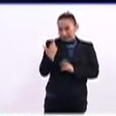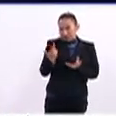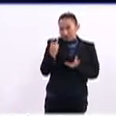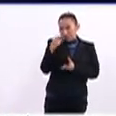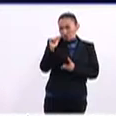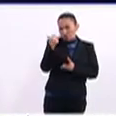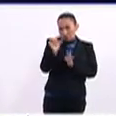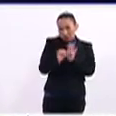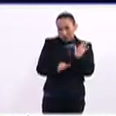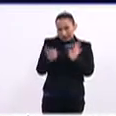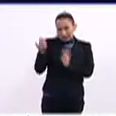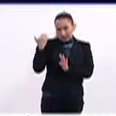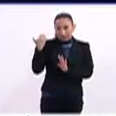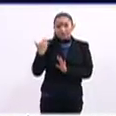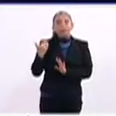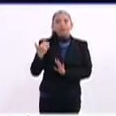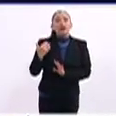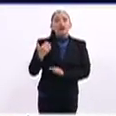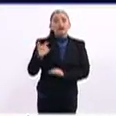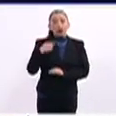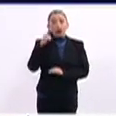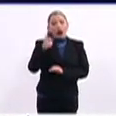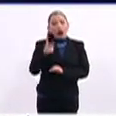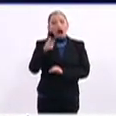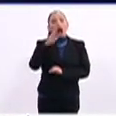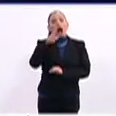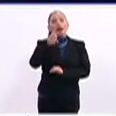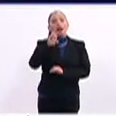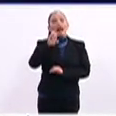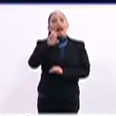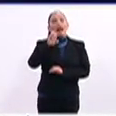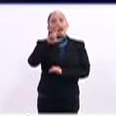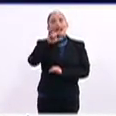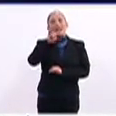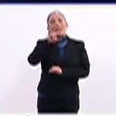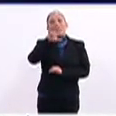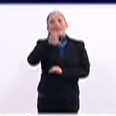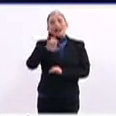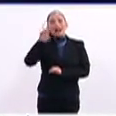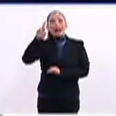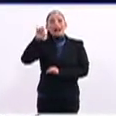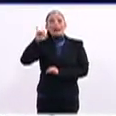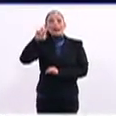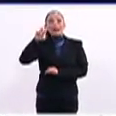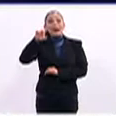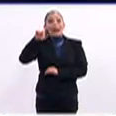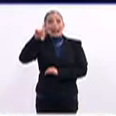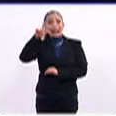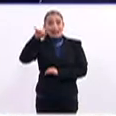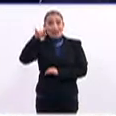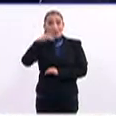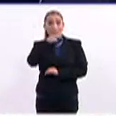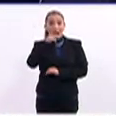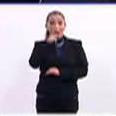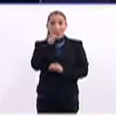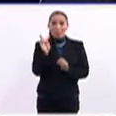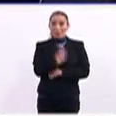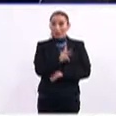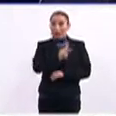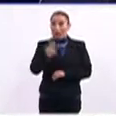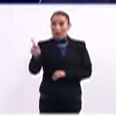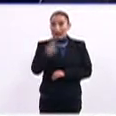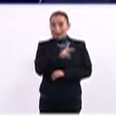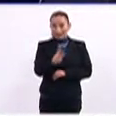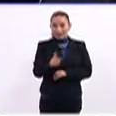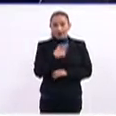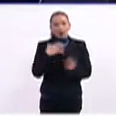12 meses, me he dado cuenta que relieve y rivelino es un juego de palabras disléxico interesante. Las nociones